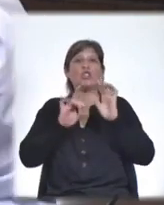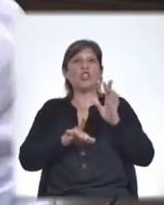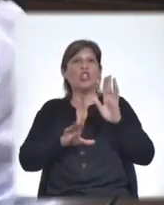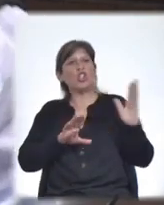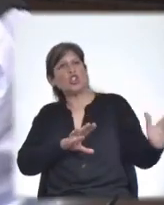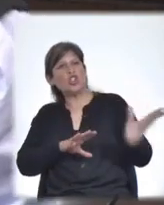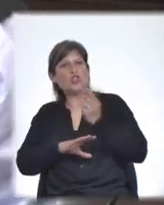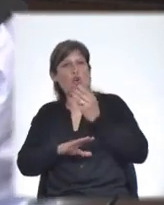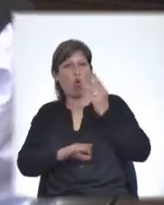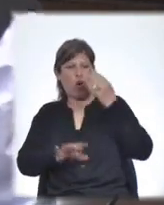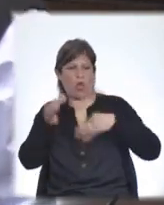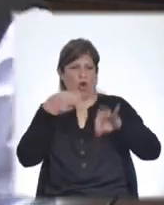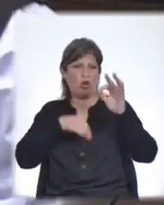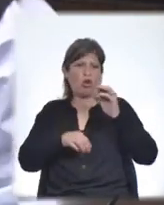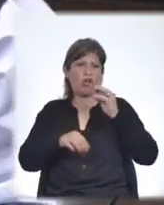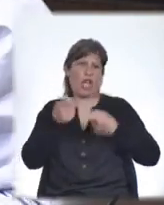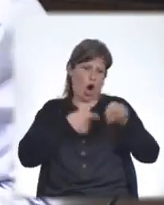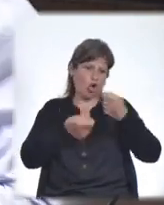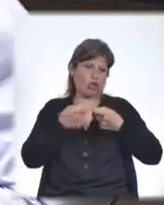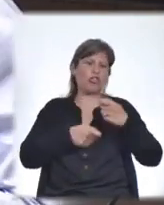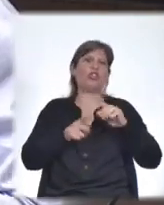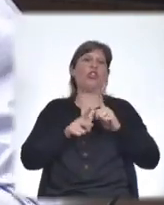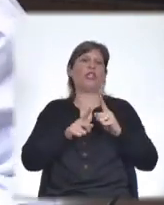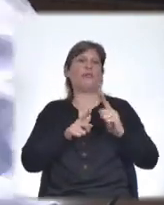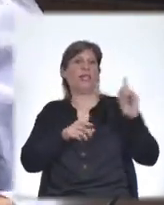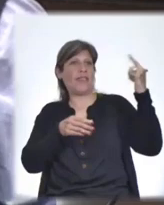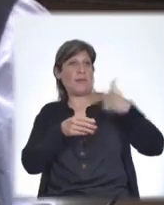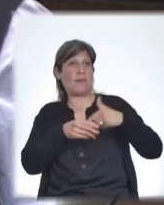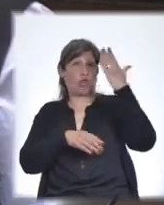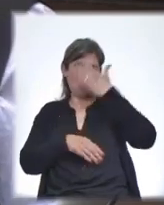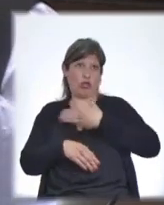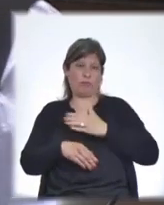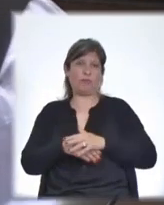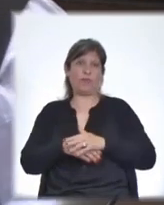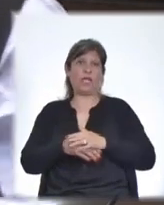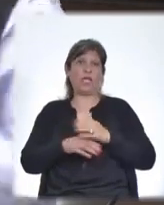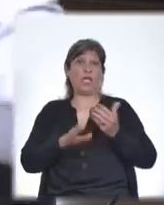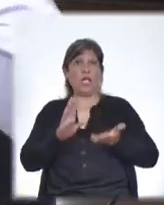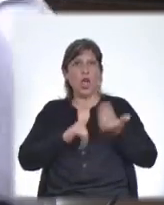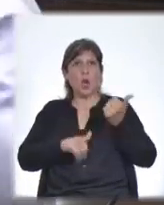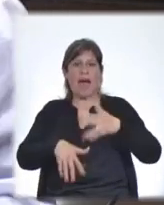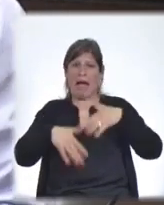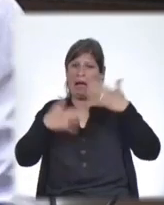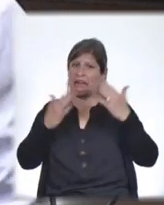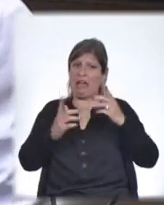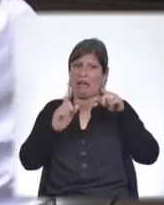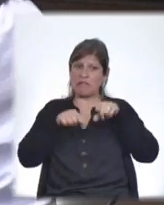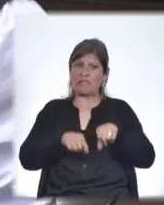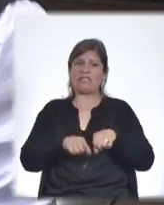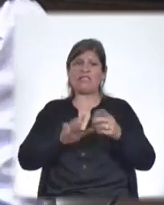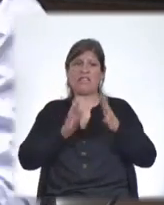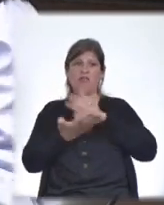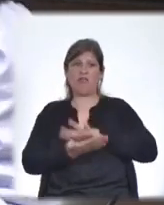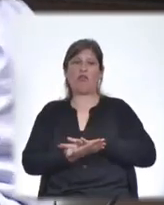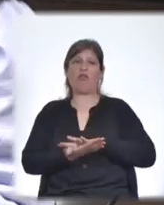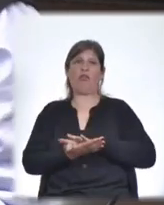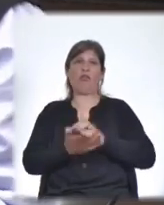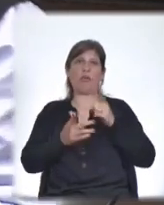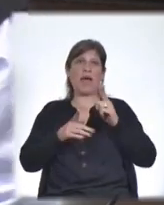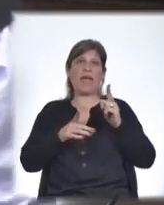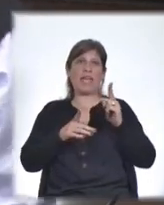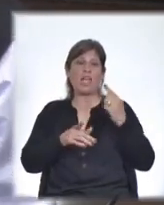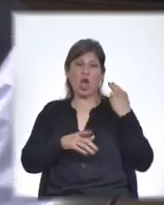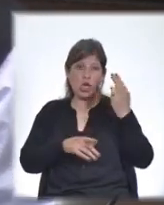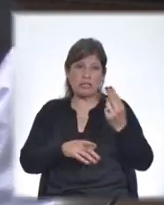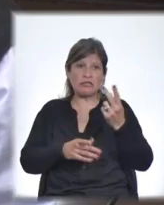los negocios que tienen que ver con el derivado de petróleo. Y lo que es más grave, señor presidente, es que de esta manera lo que se habilita